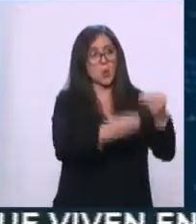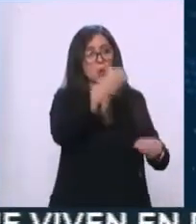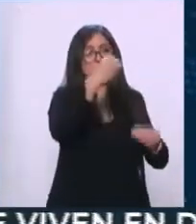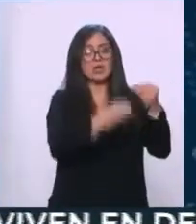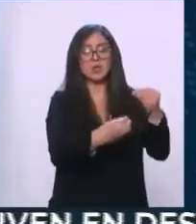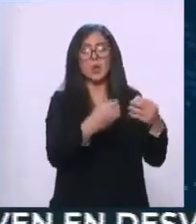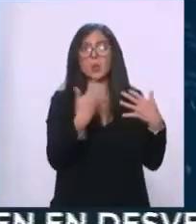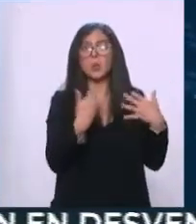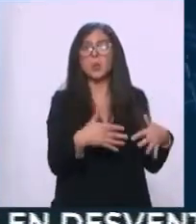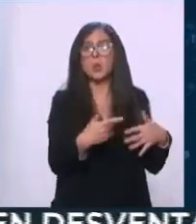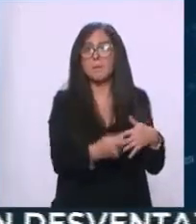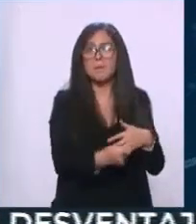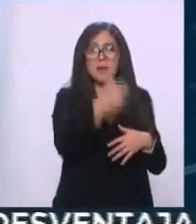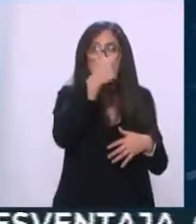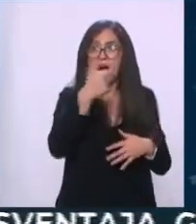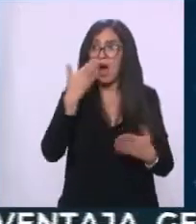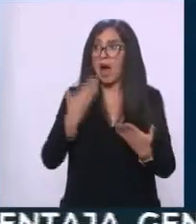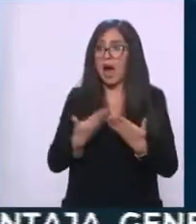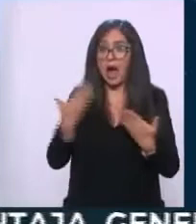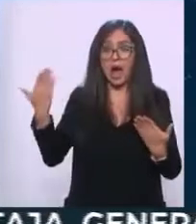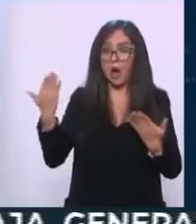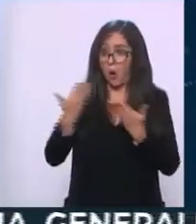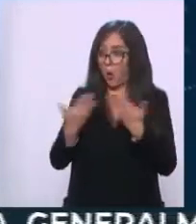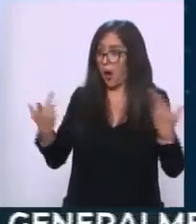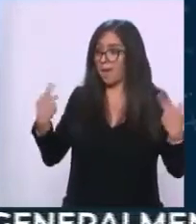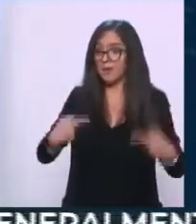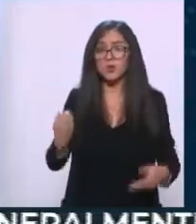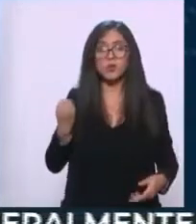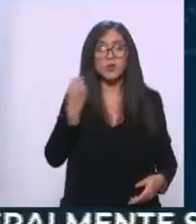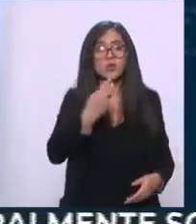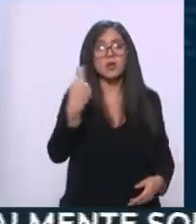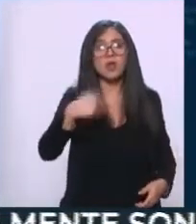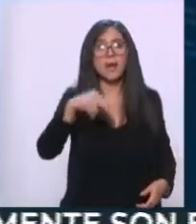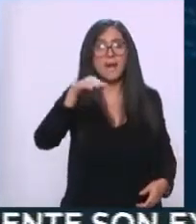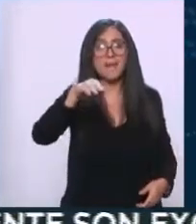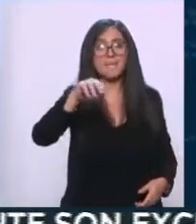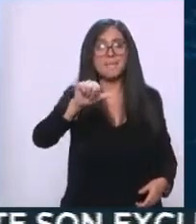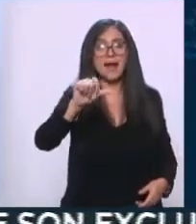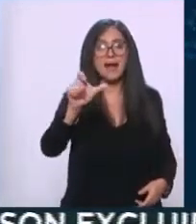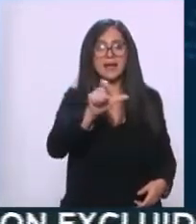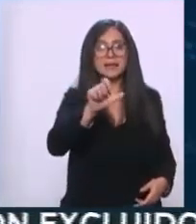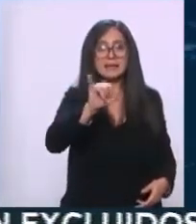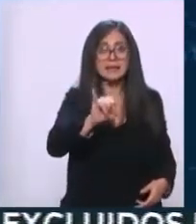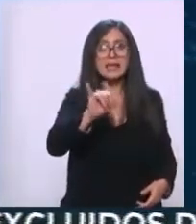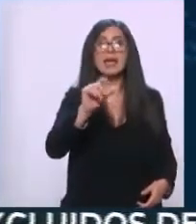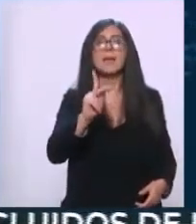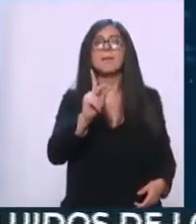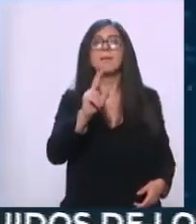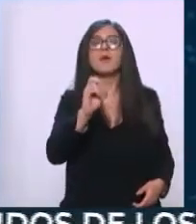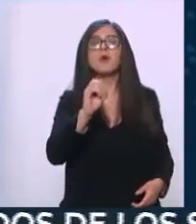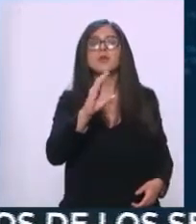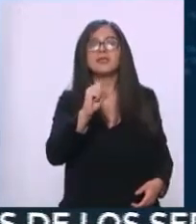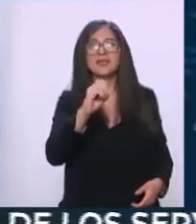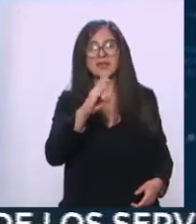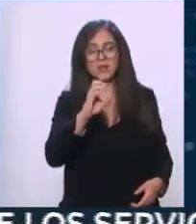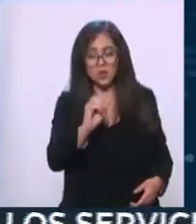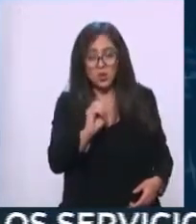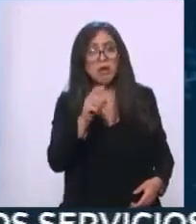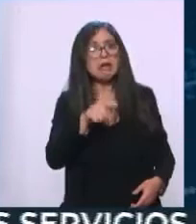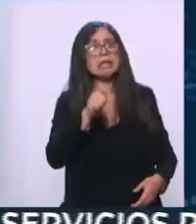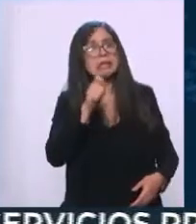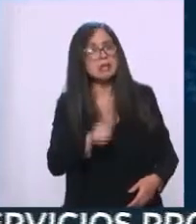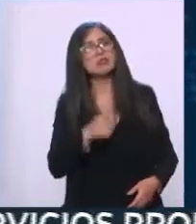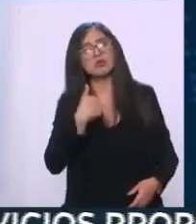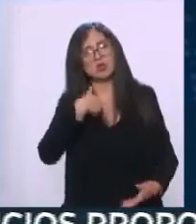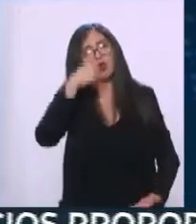llamar el maxiproceso. El maxiproceso. Sí. Y me parece que con justa razón, porque